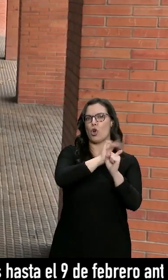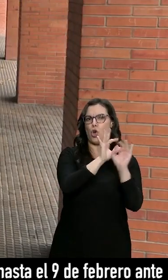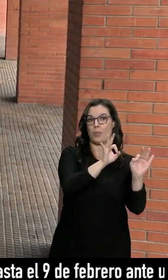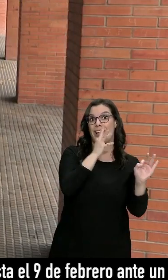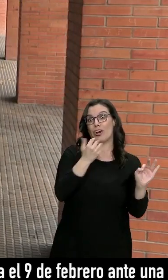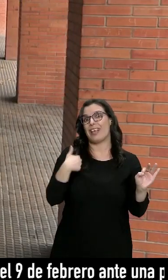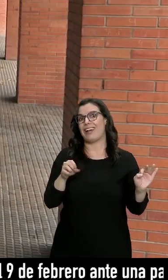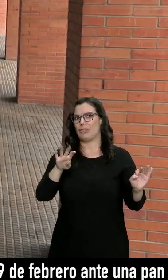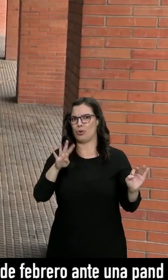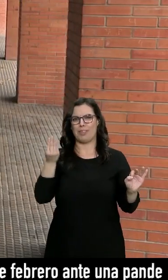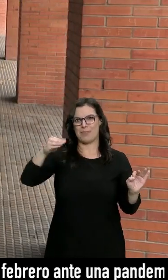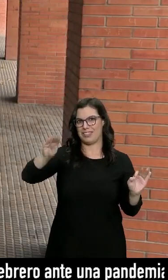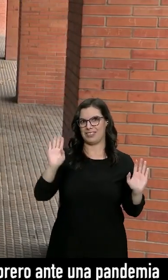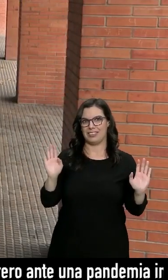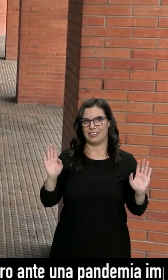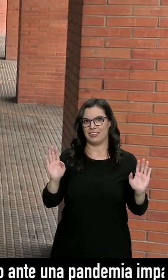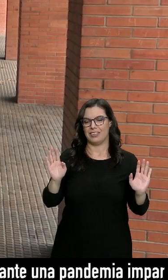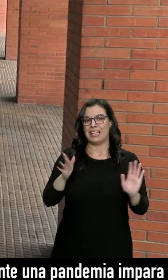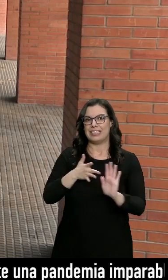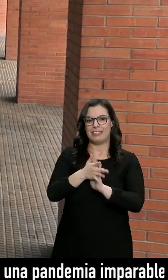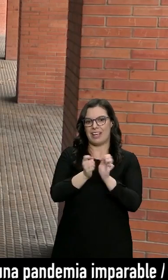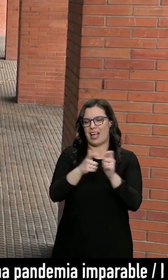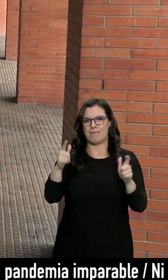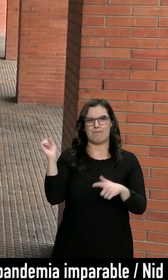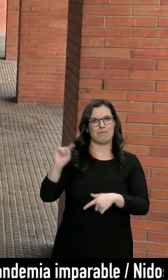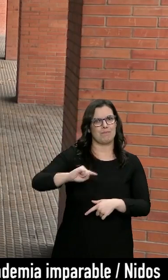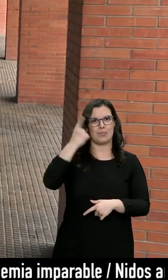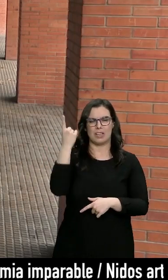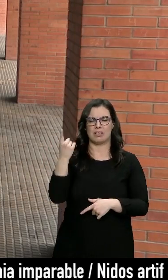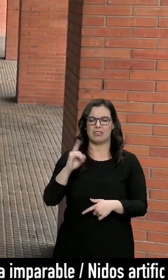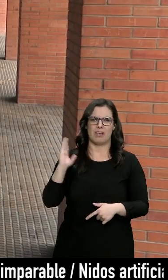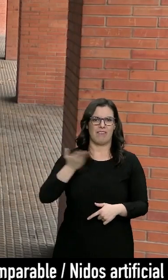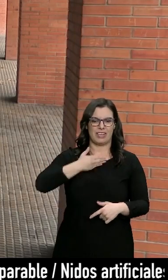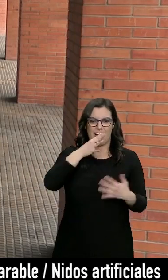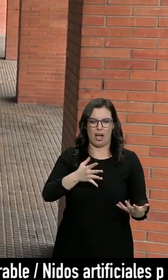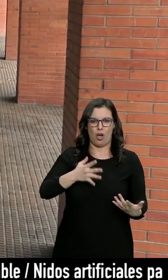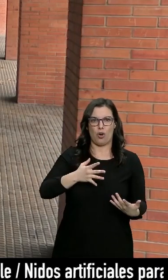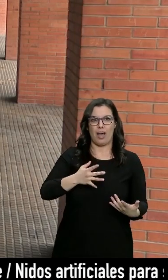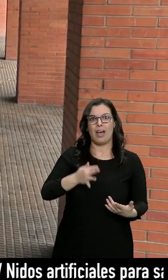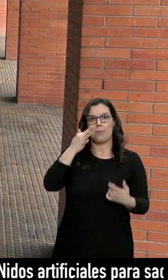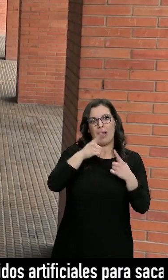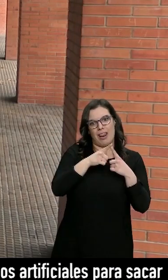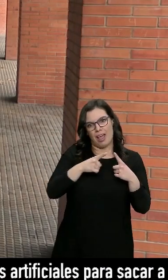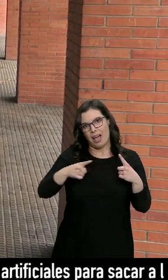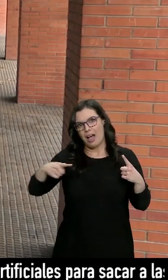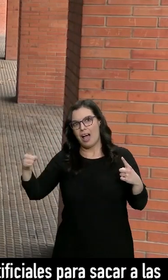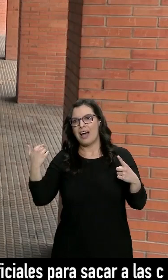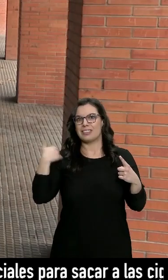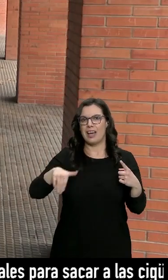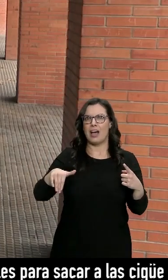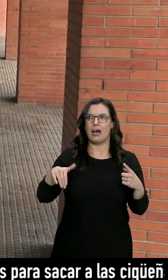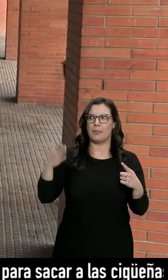tenemos 14. O sea que para nosotros sí, nos está afectando más que en marzo. Y además es más largo, llevamos